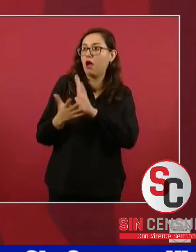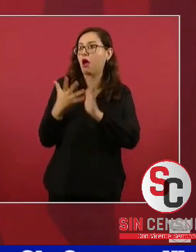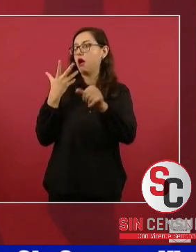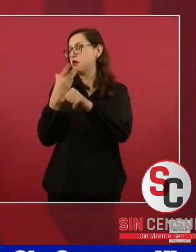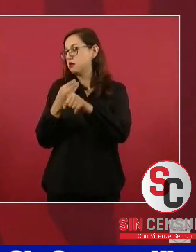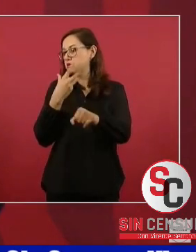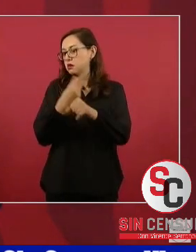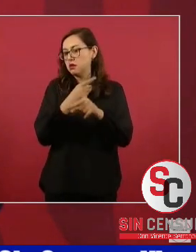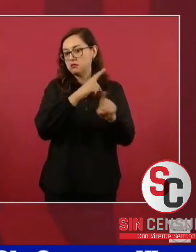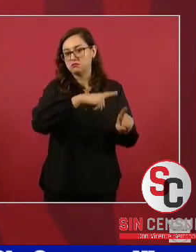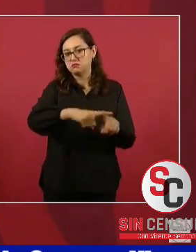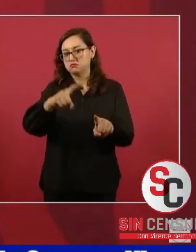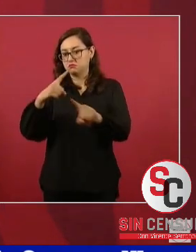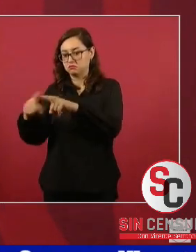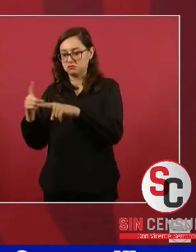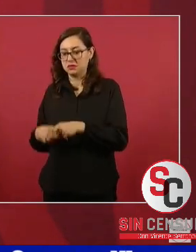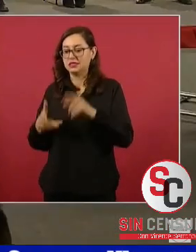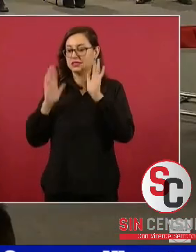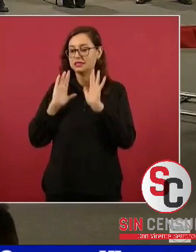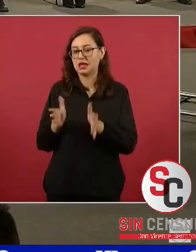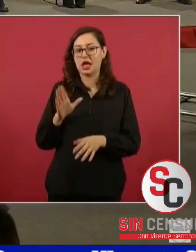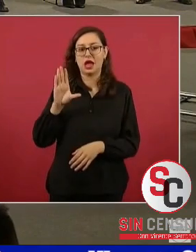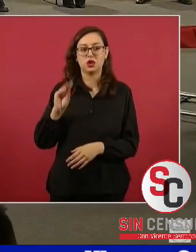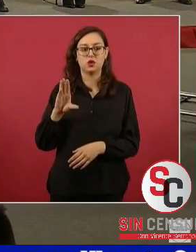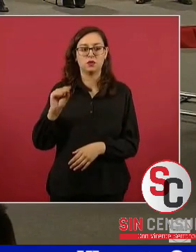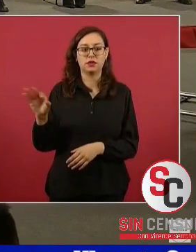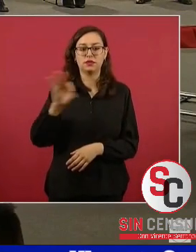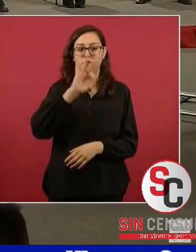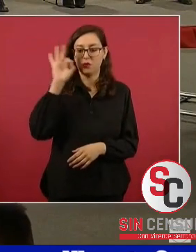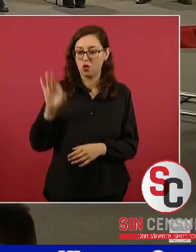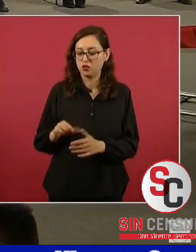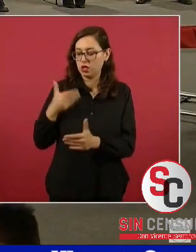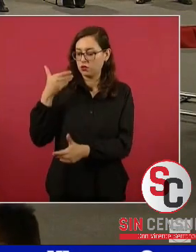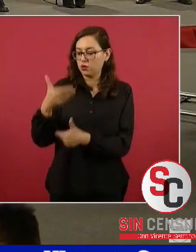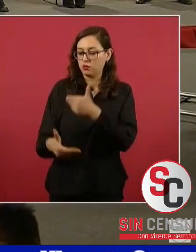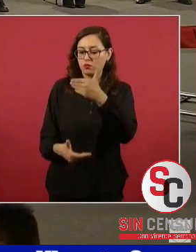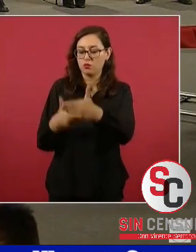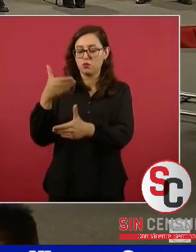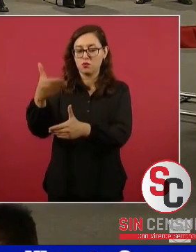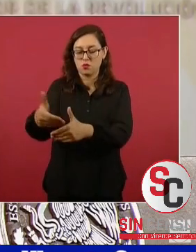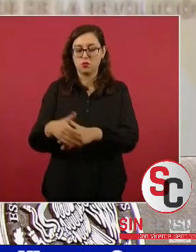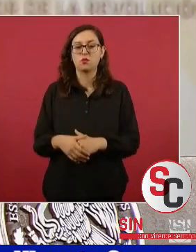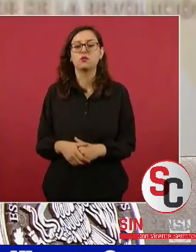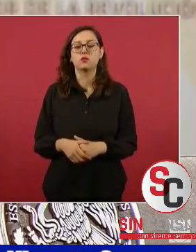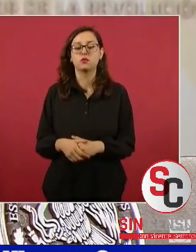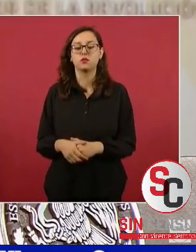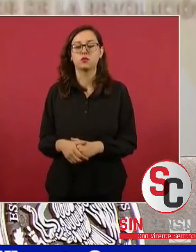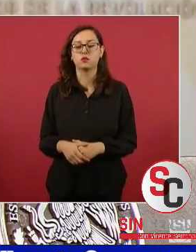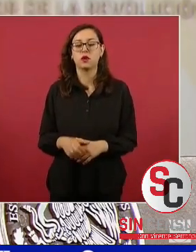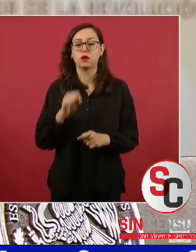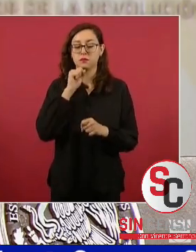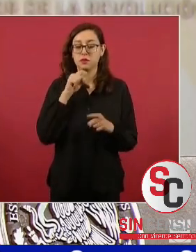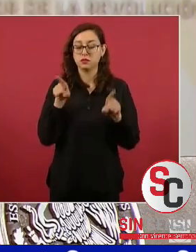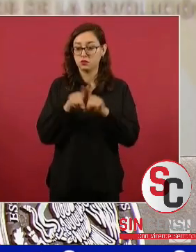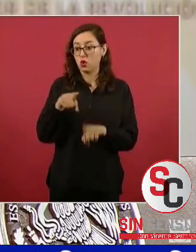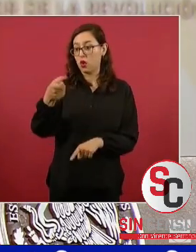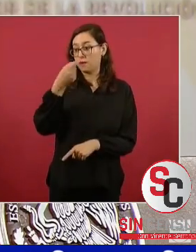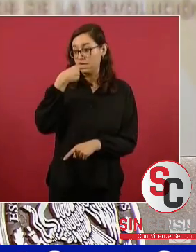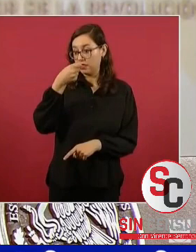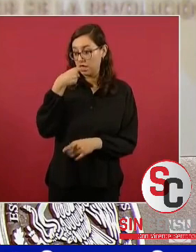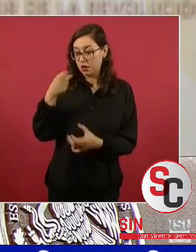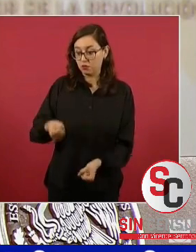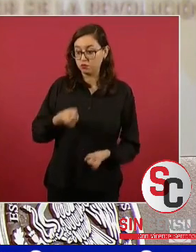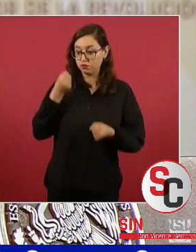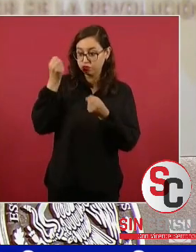de acciones que son muy importantes para la operación de las unidades, y un nivel del 90% en el abasto de medicamentos, ya